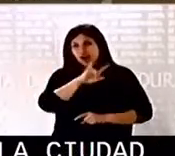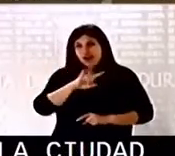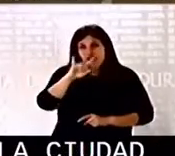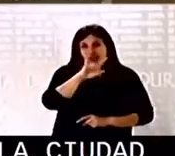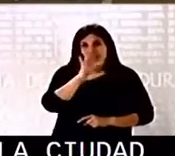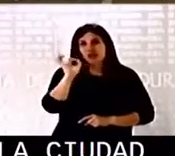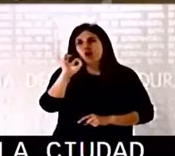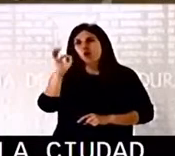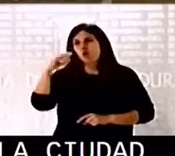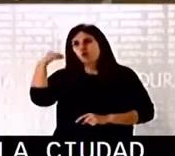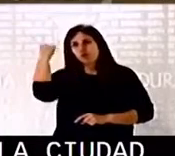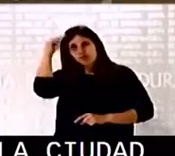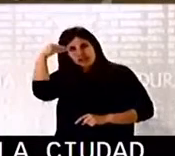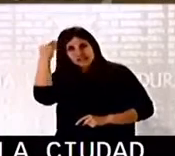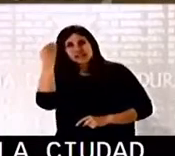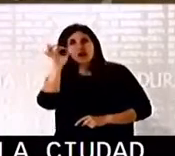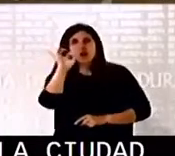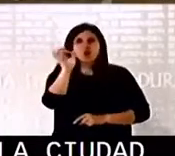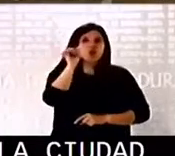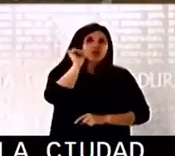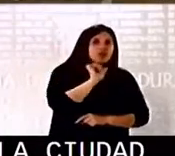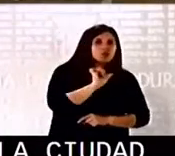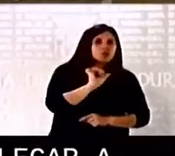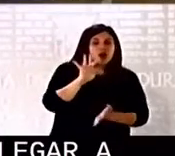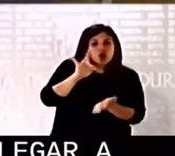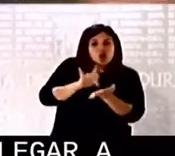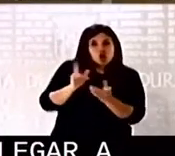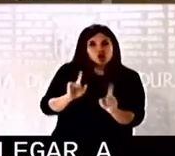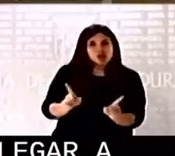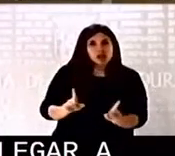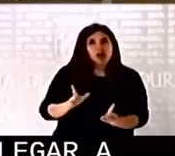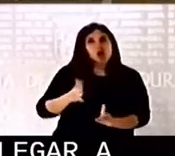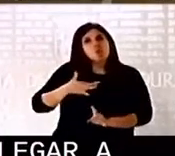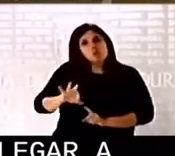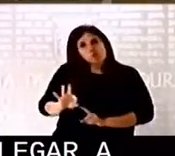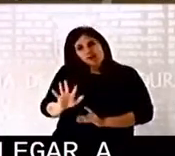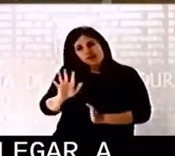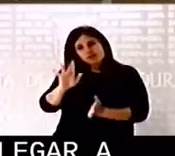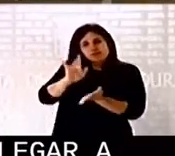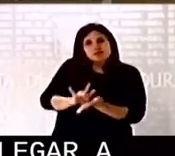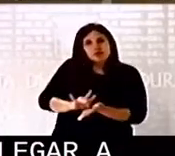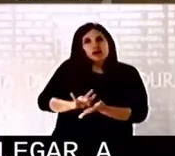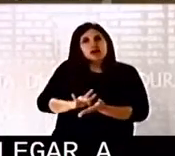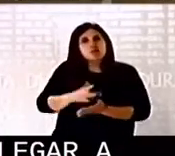Ceuta, pueden llegar a Andalucía, pueden llegar a Murcia.